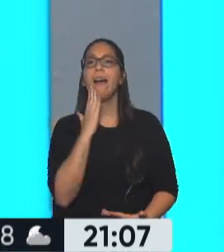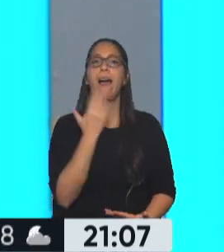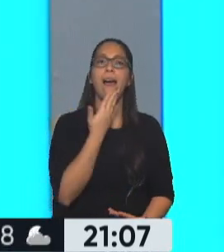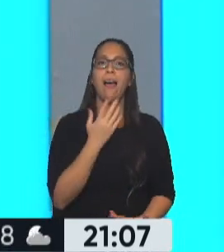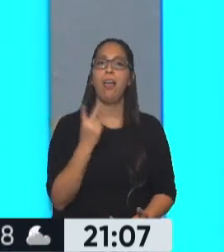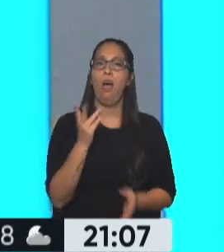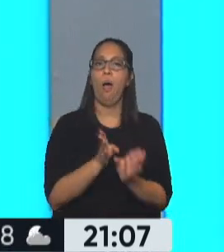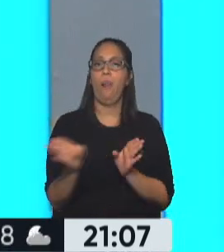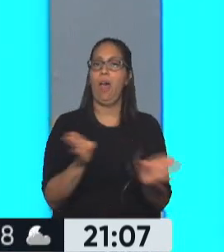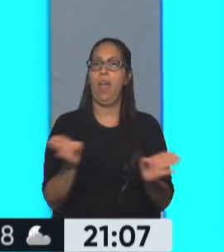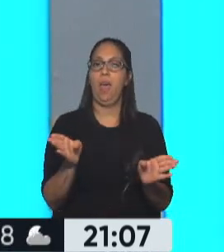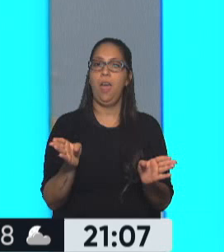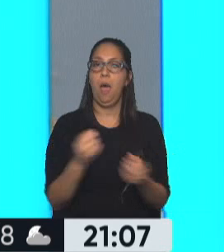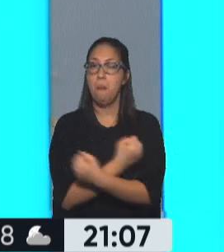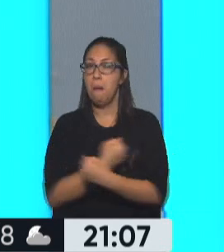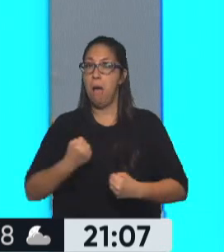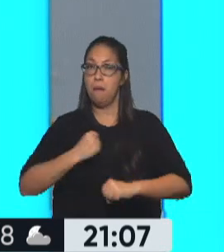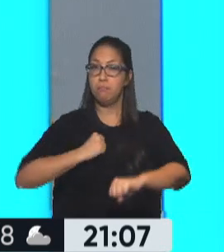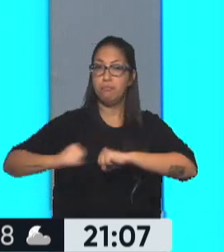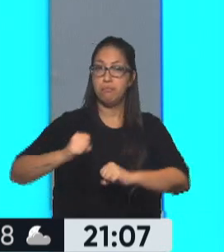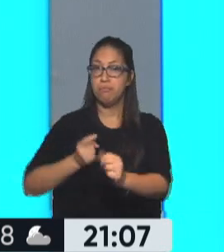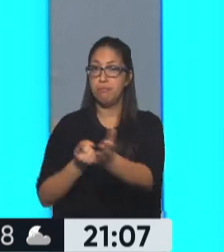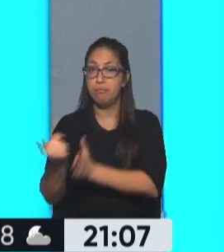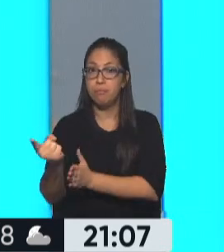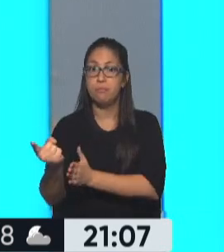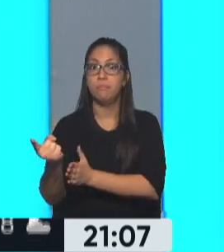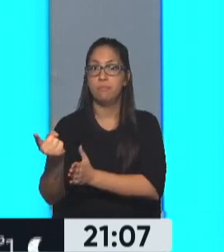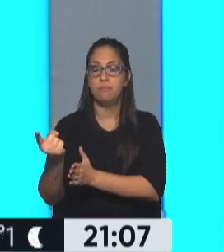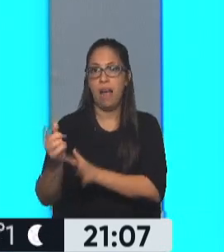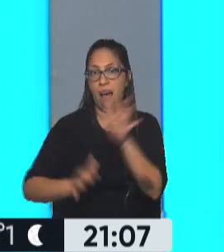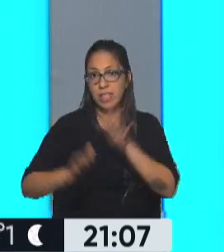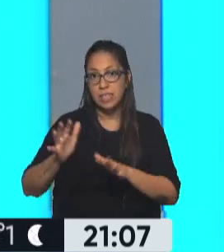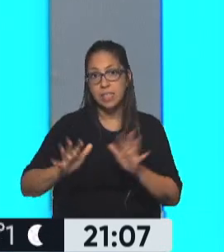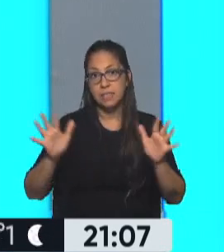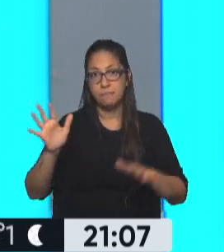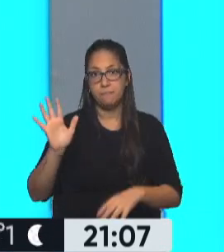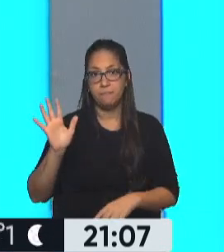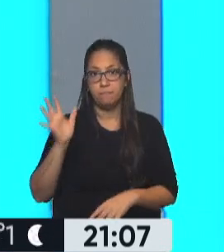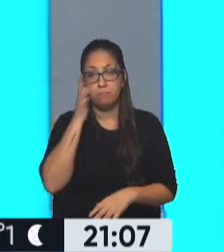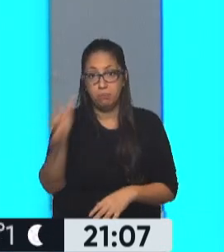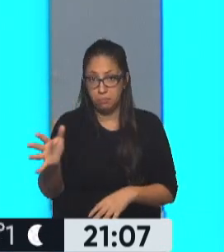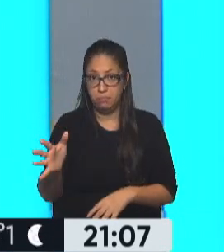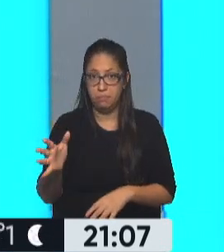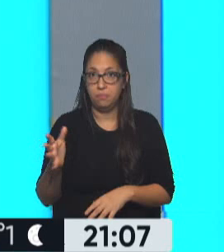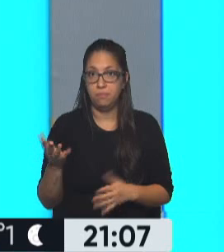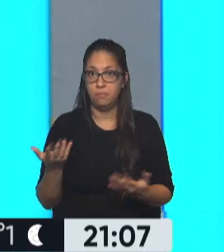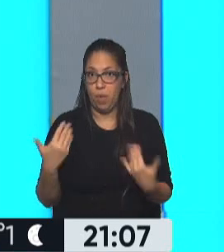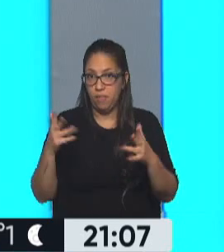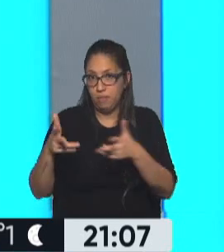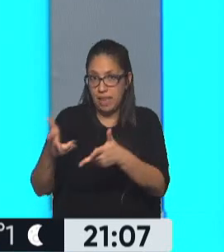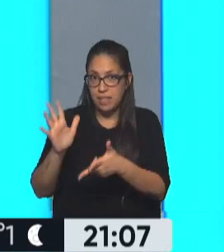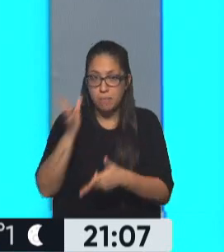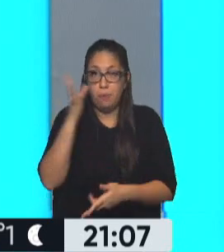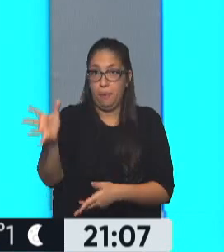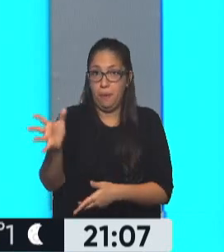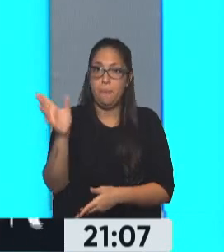confronta, agrede, insulta, creo que por momentos quizá un poco pasado de rosca se puede decir, pero también por